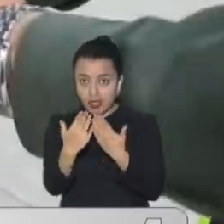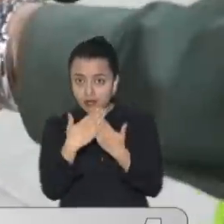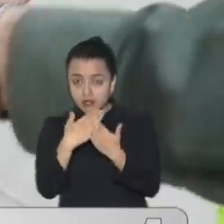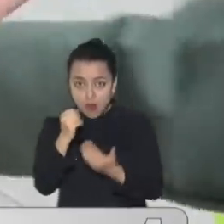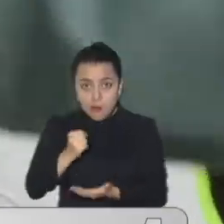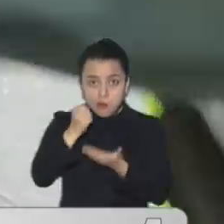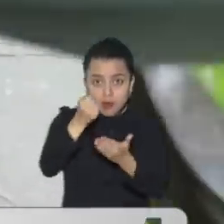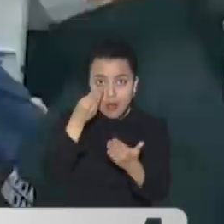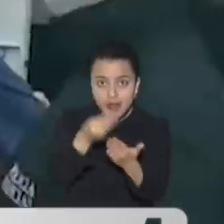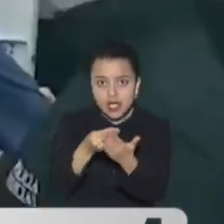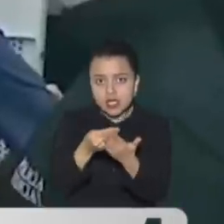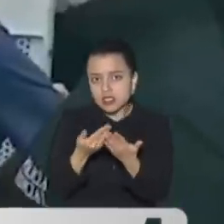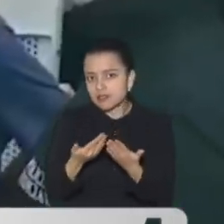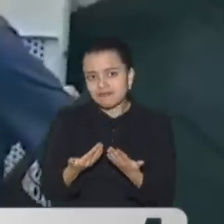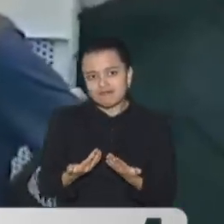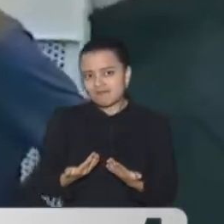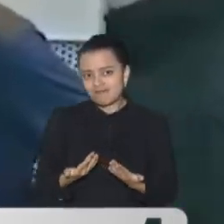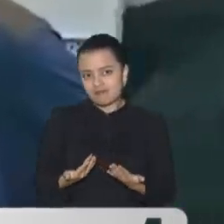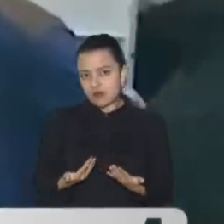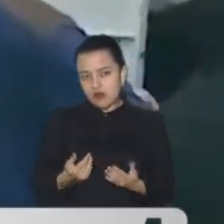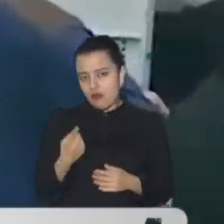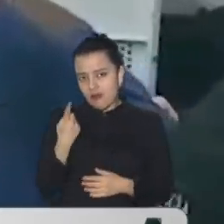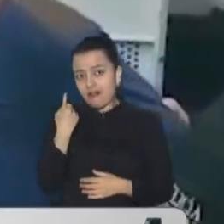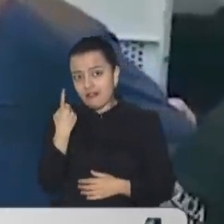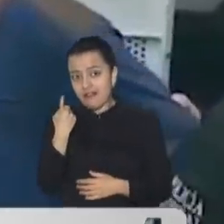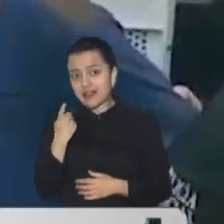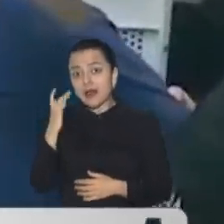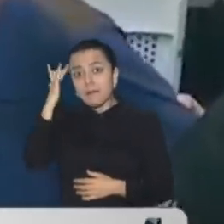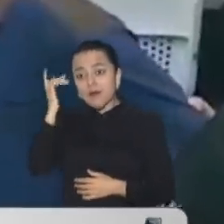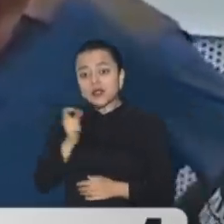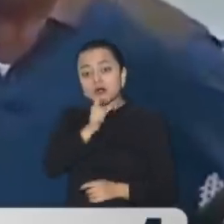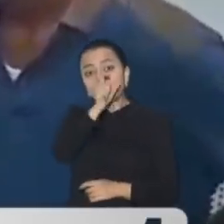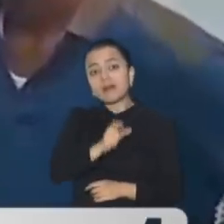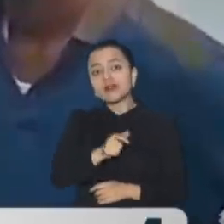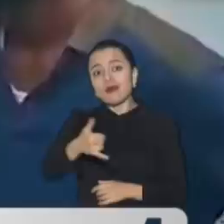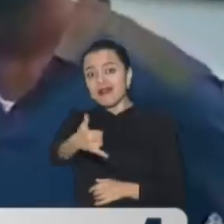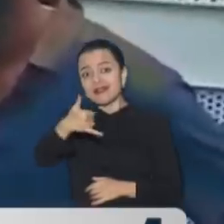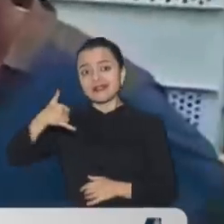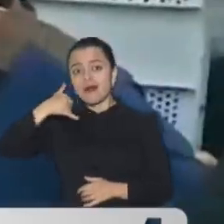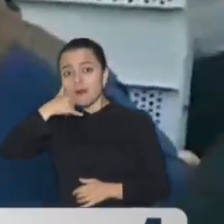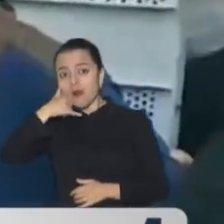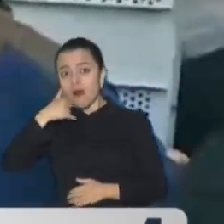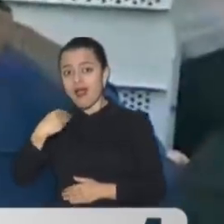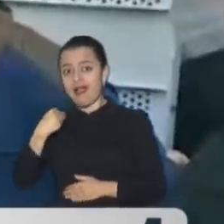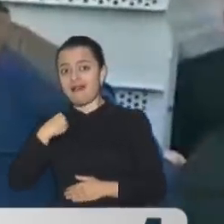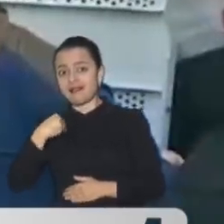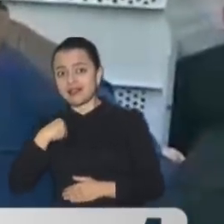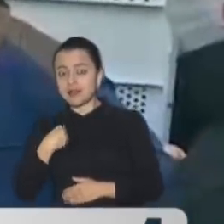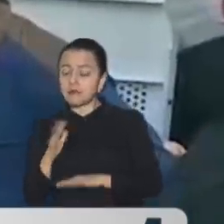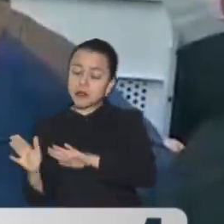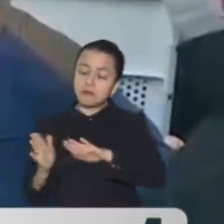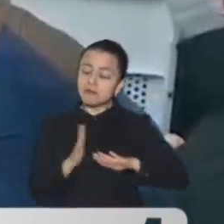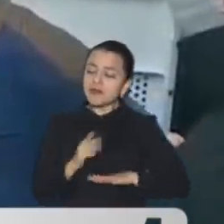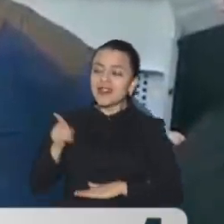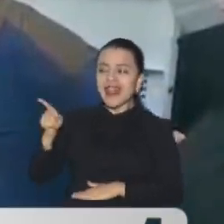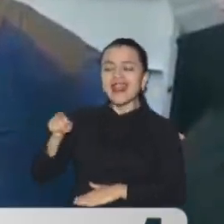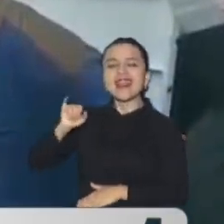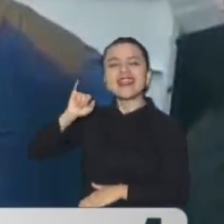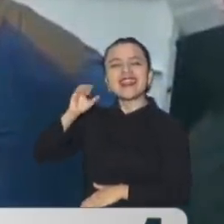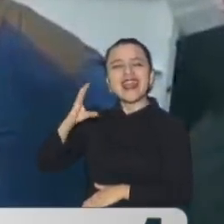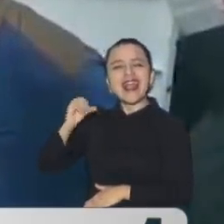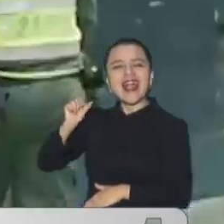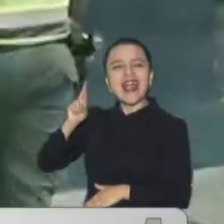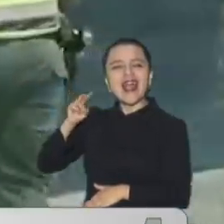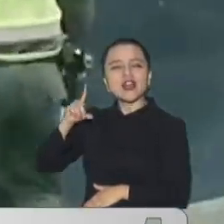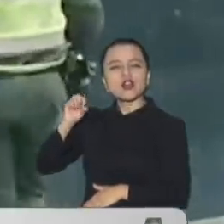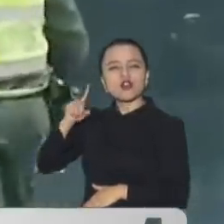momento para poder ubicar a este hombre que hoy está presentando su captura. A esta hora nos acompaña Carlos Rojas, él es el secretario de